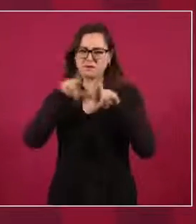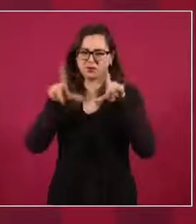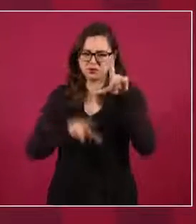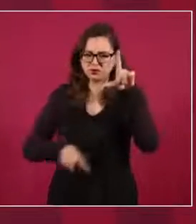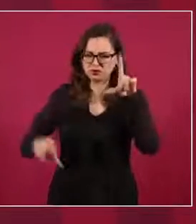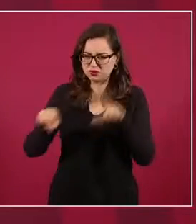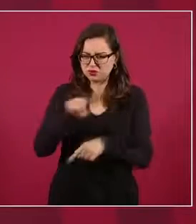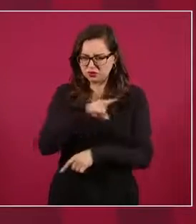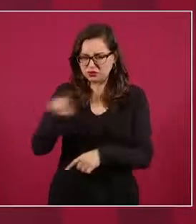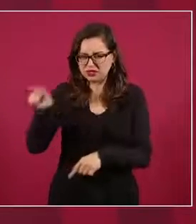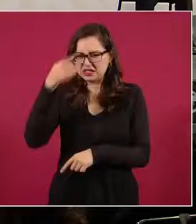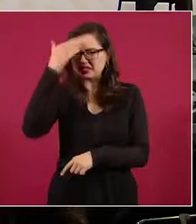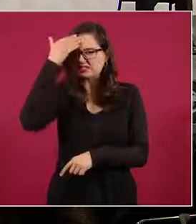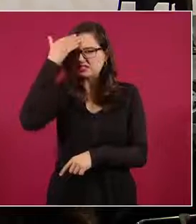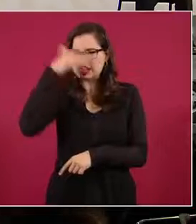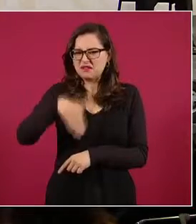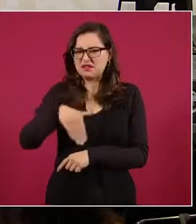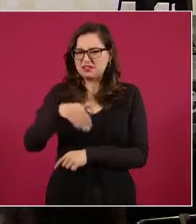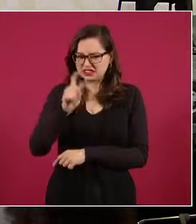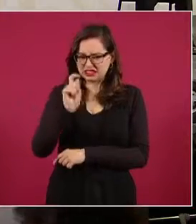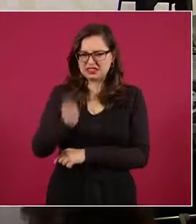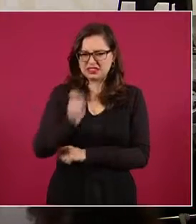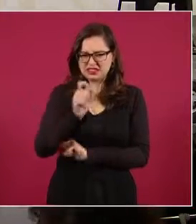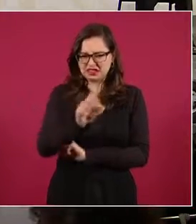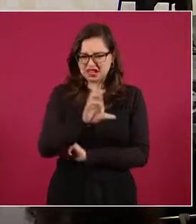¿sabían ustedes que existía